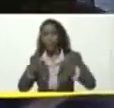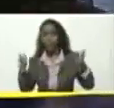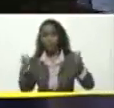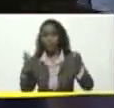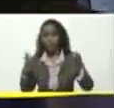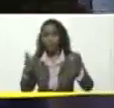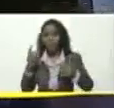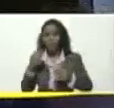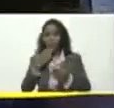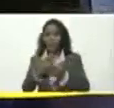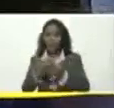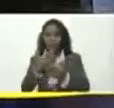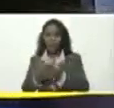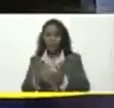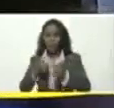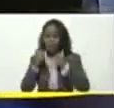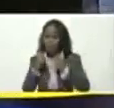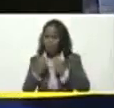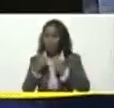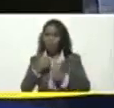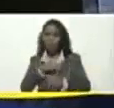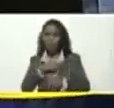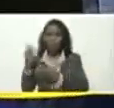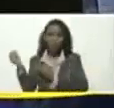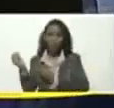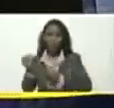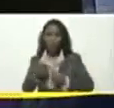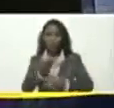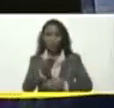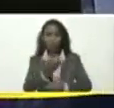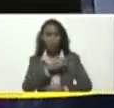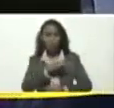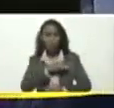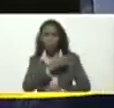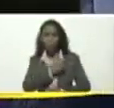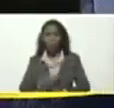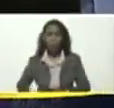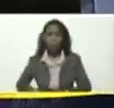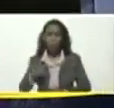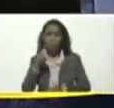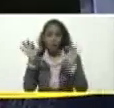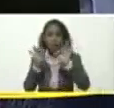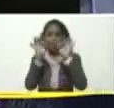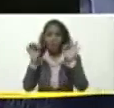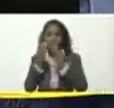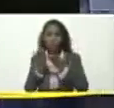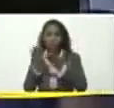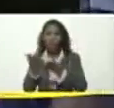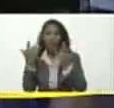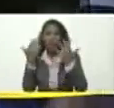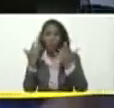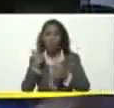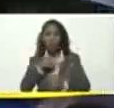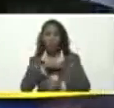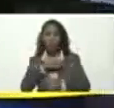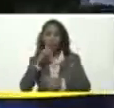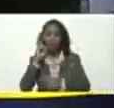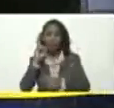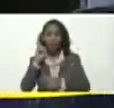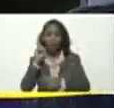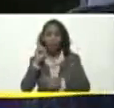con gran gratitud. Y bueno, ya hemos traído para usted, señor presidente, un presente hecho con las manos de nuestras artesanas